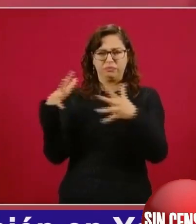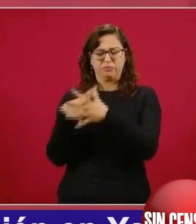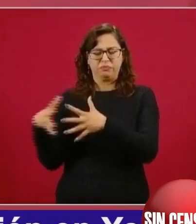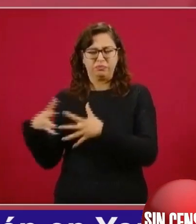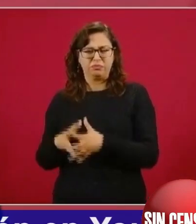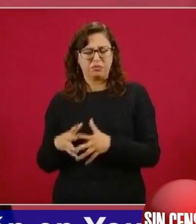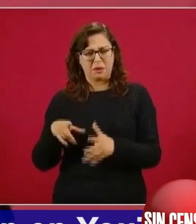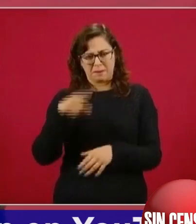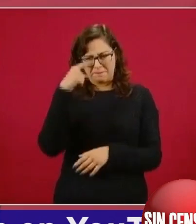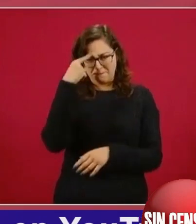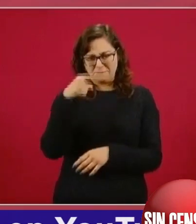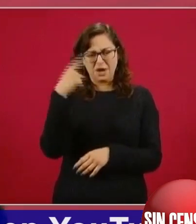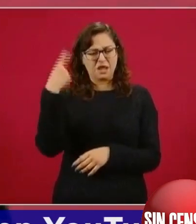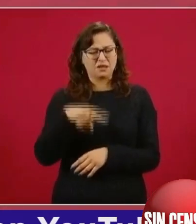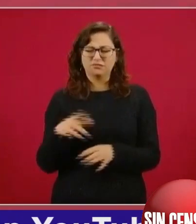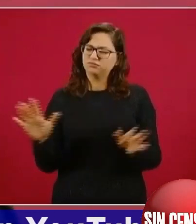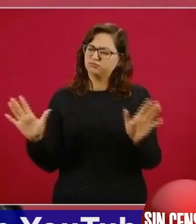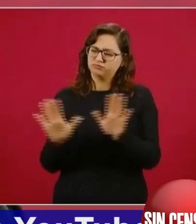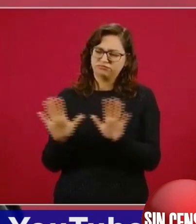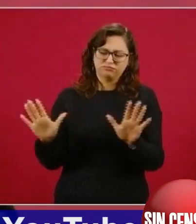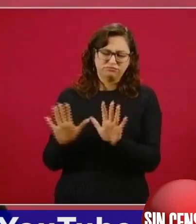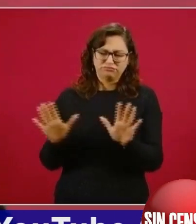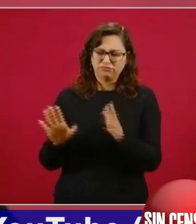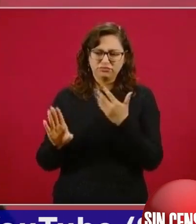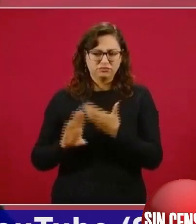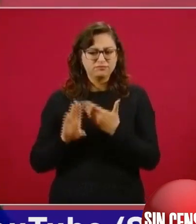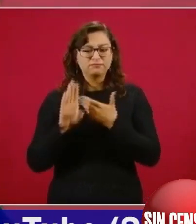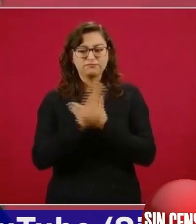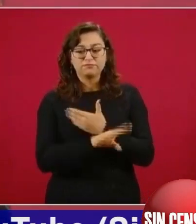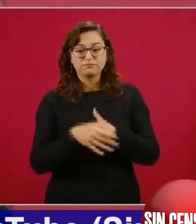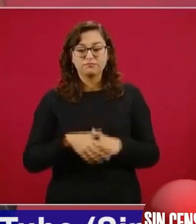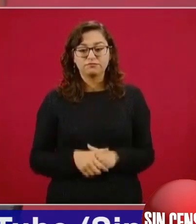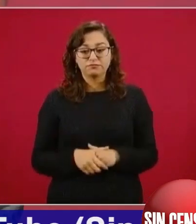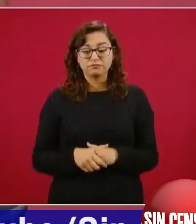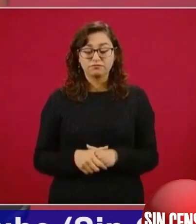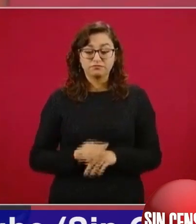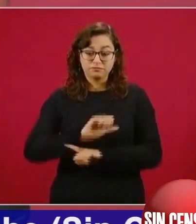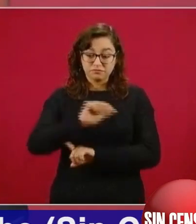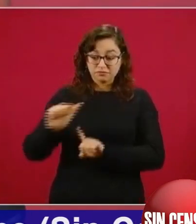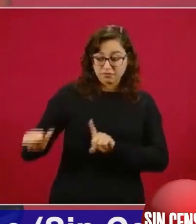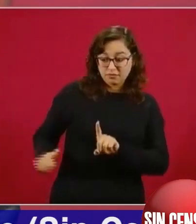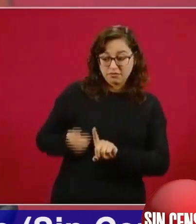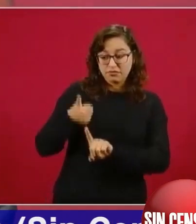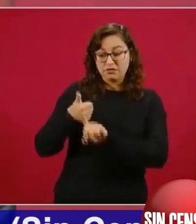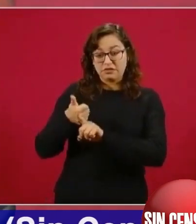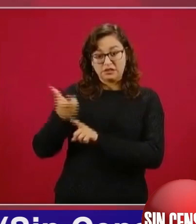a estos actos y que no le hagan caso a quienes están detrás,